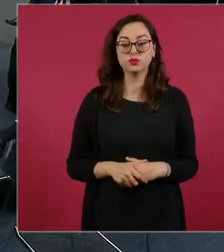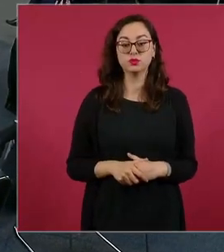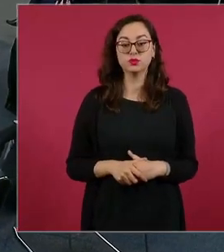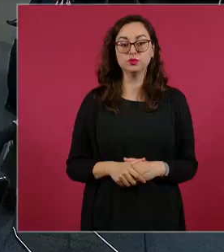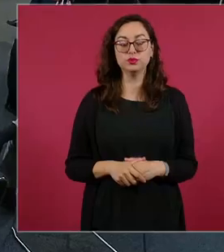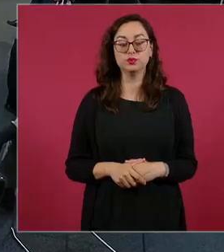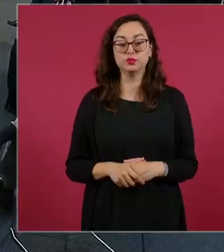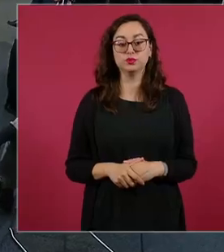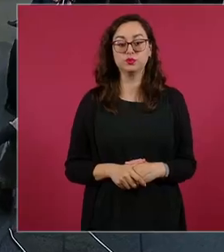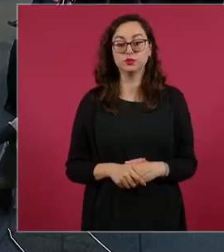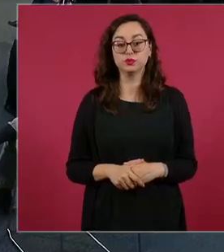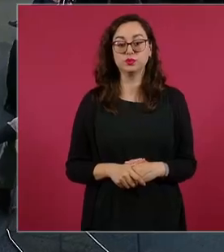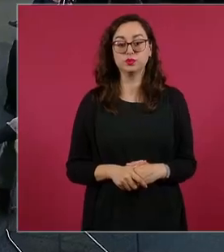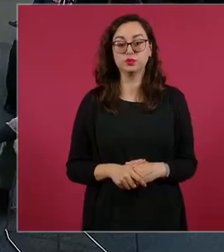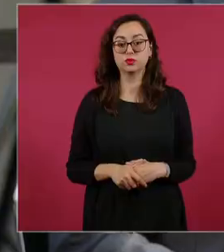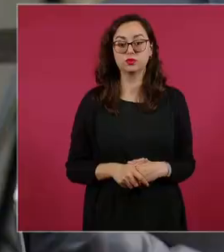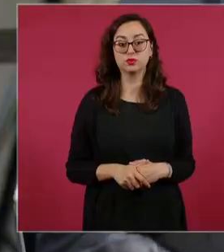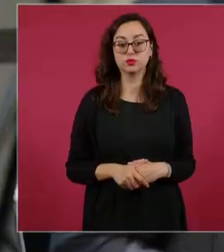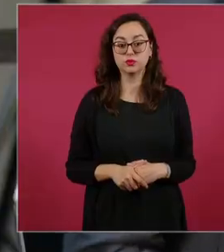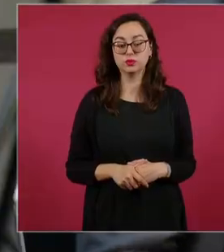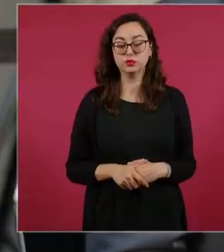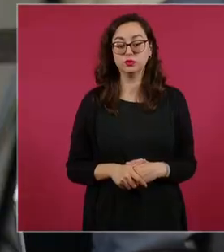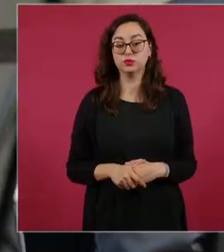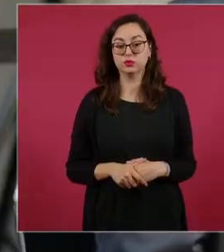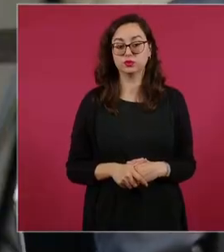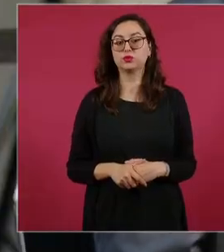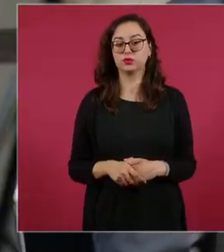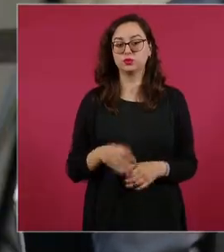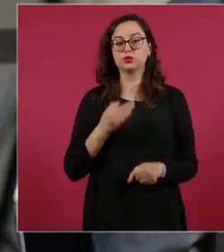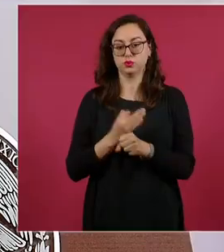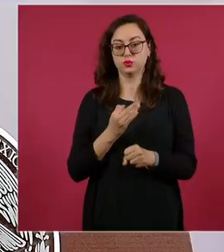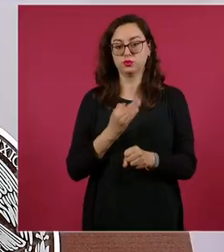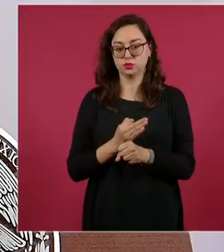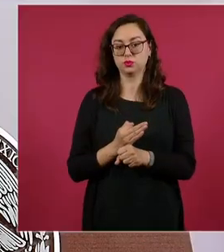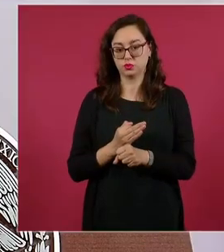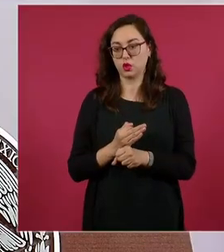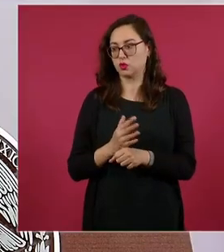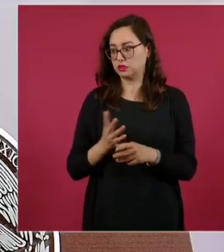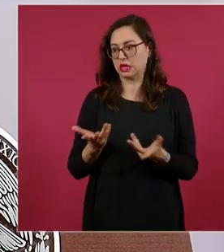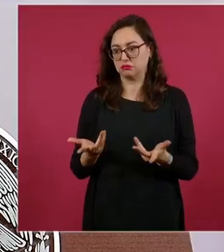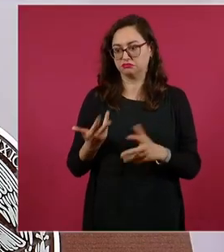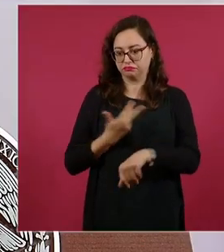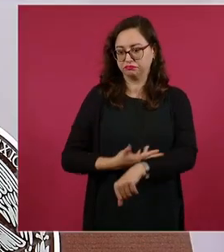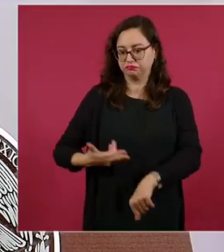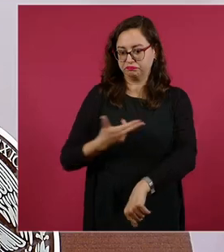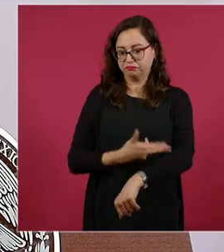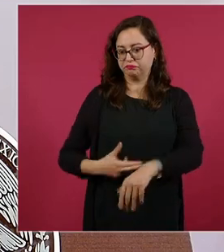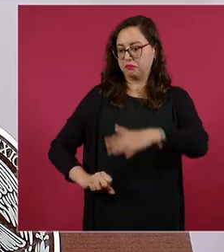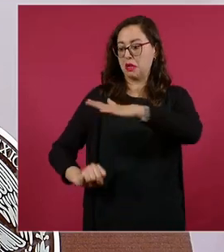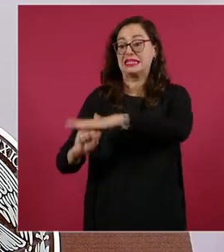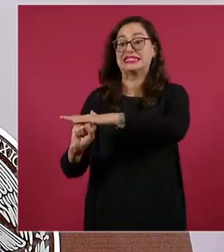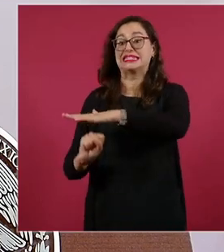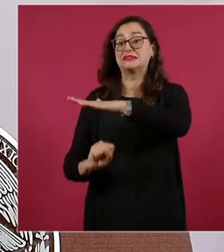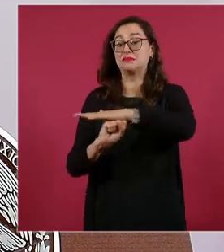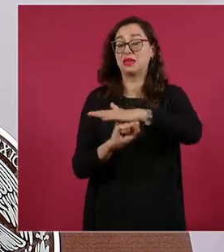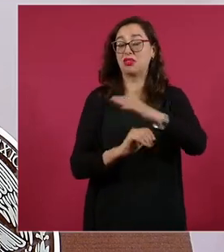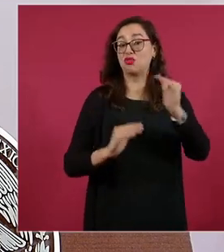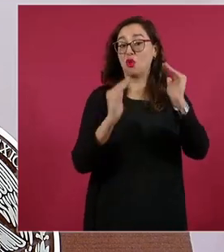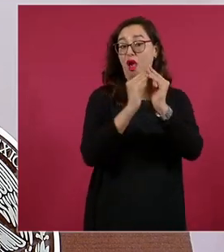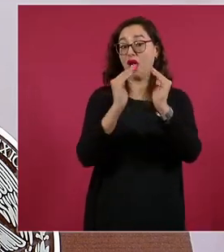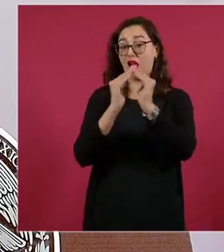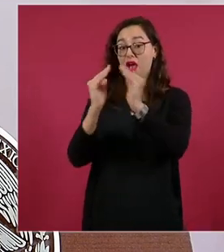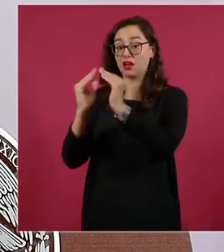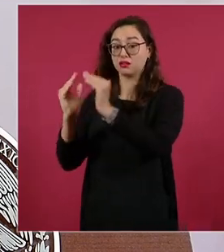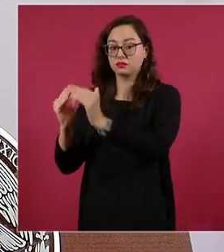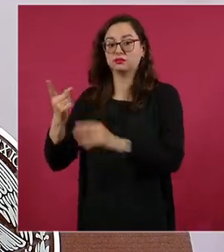todas las dos mil viviendas? ahorita estamos en proceso de concluir las urbanizaciones y cimentaciones de las viviendas nosotros